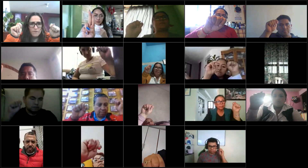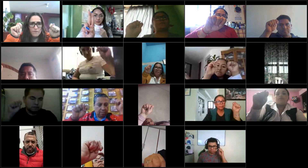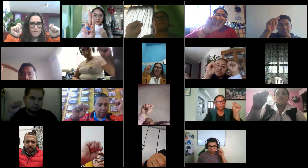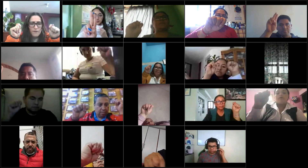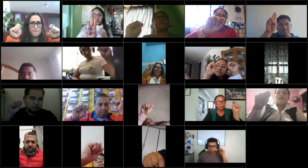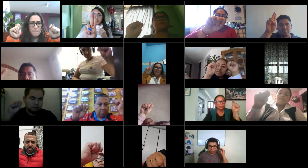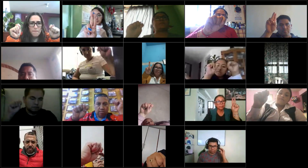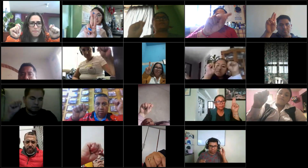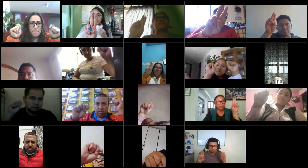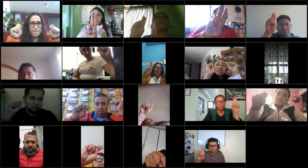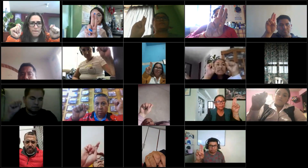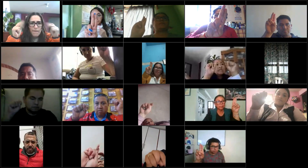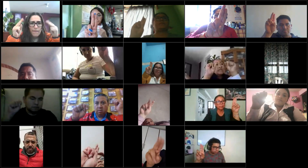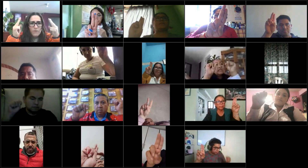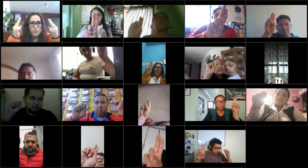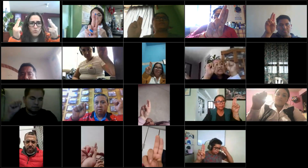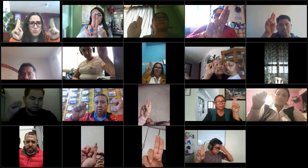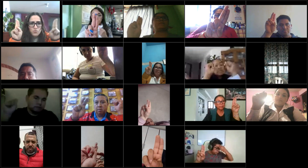U,